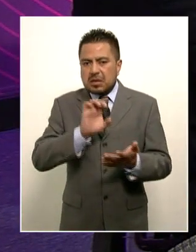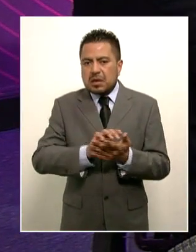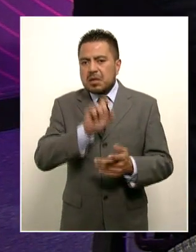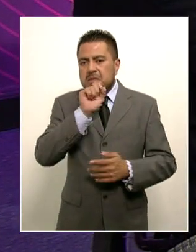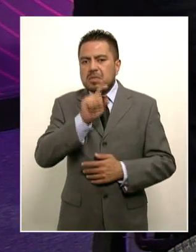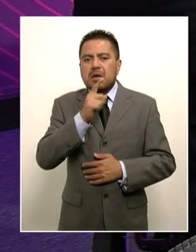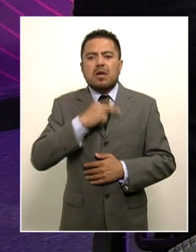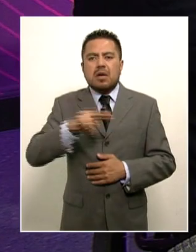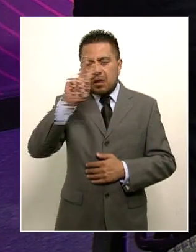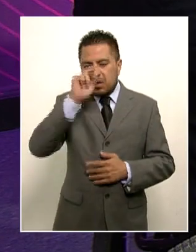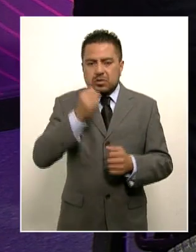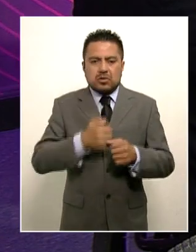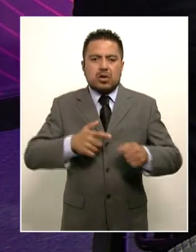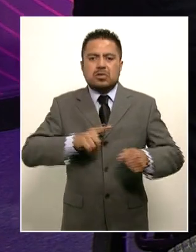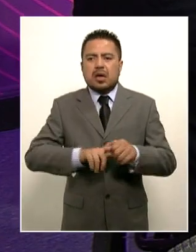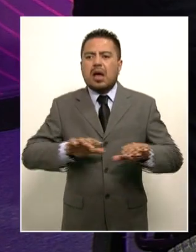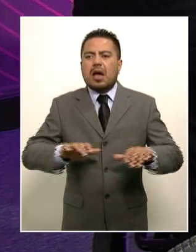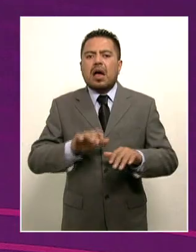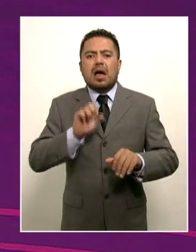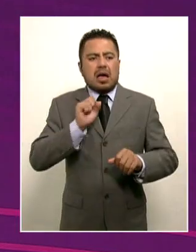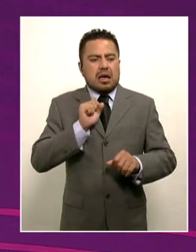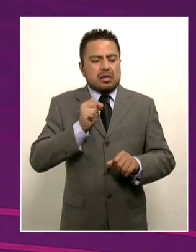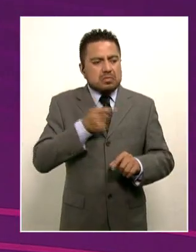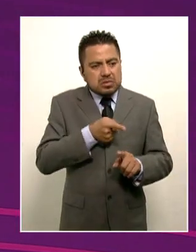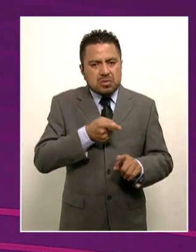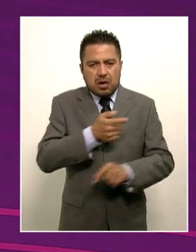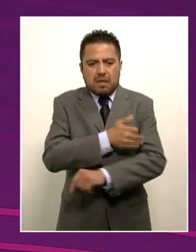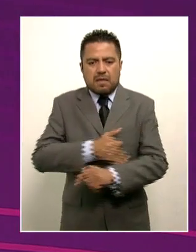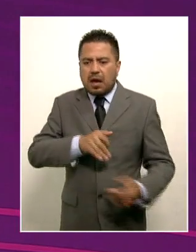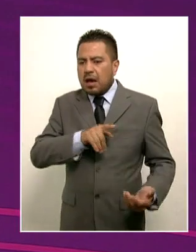misma ignorancia de la sociedad, y hasta familiar se puede decir,